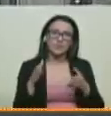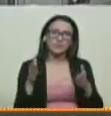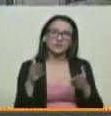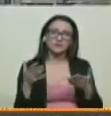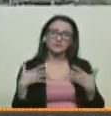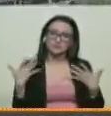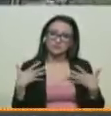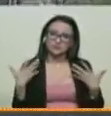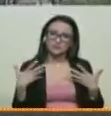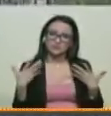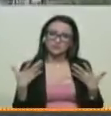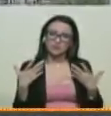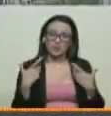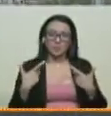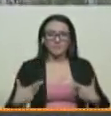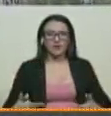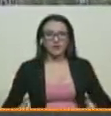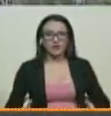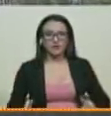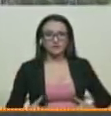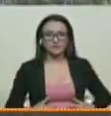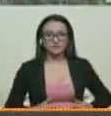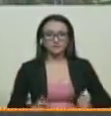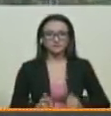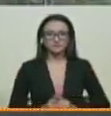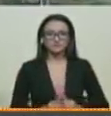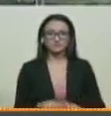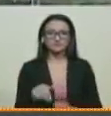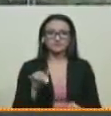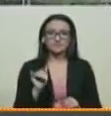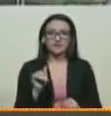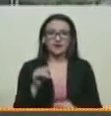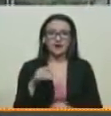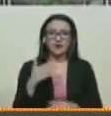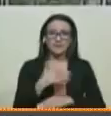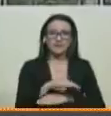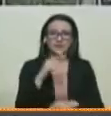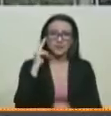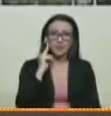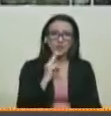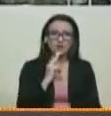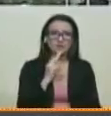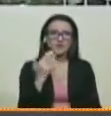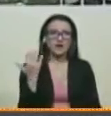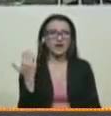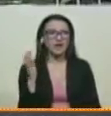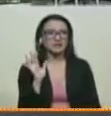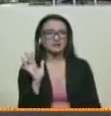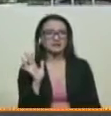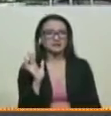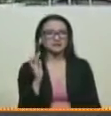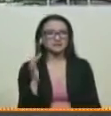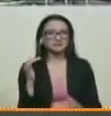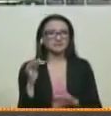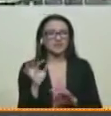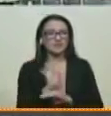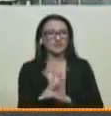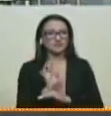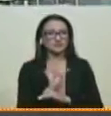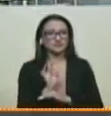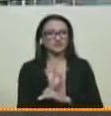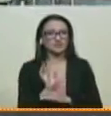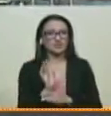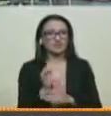disfrute del ser humano. Acá mismo en la Avenida Bolívar hemos visto cómo este espacio que era negado al ser humano, estaba en función